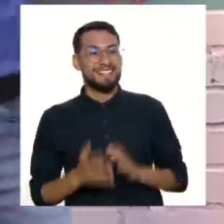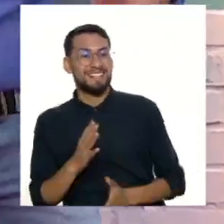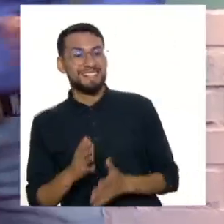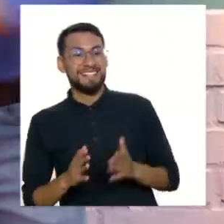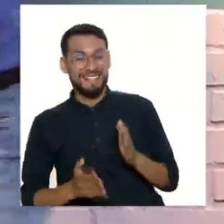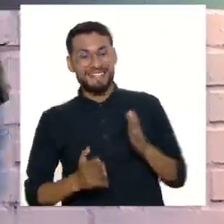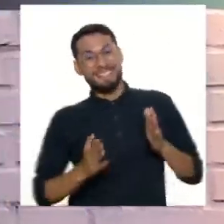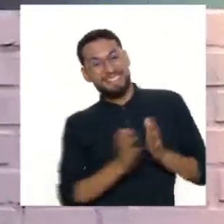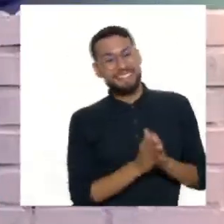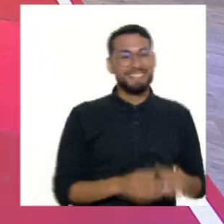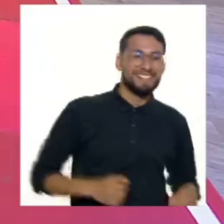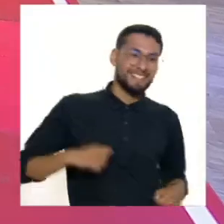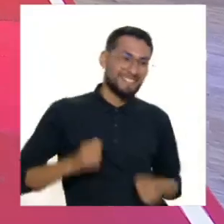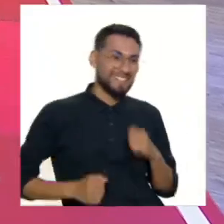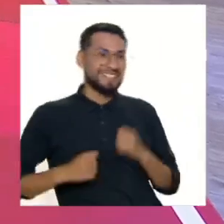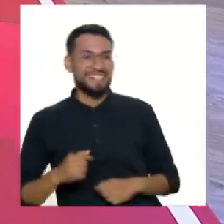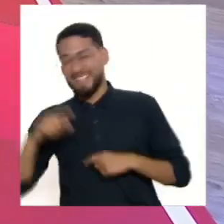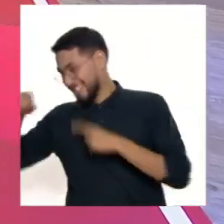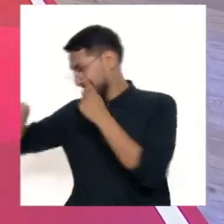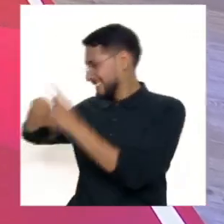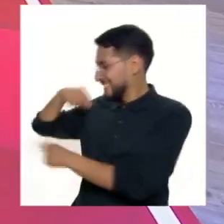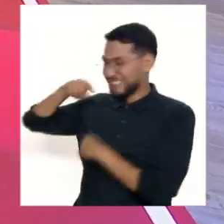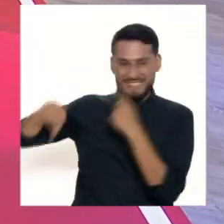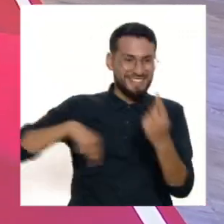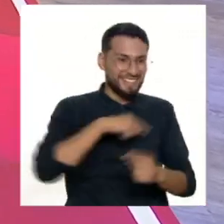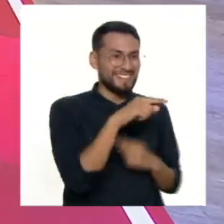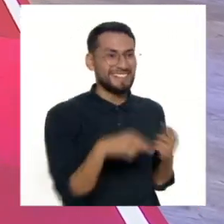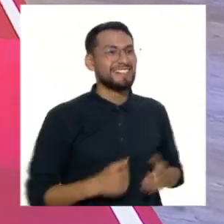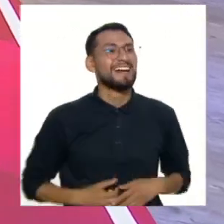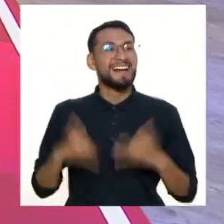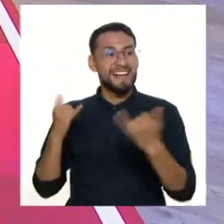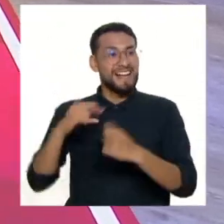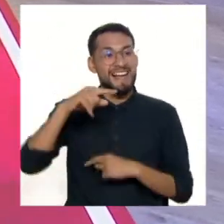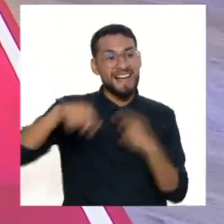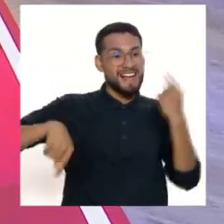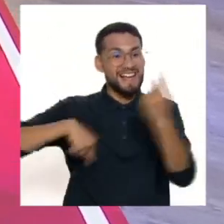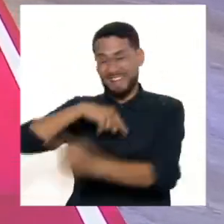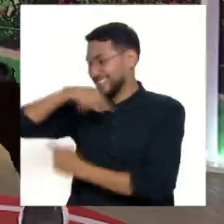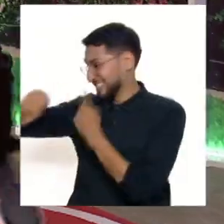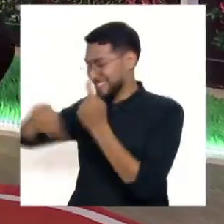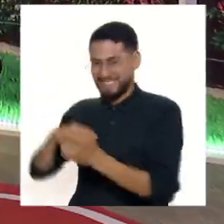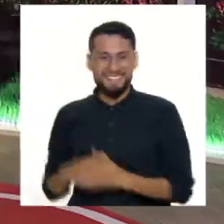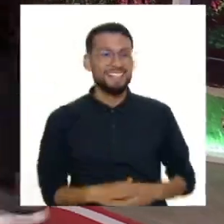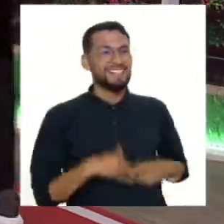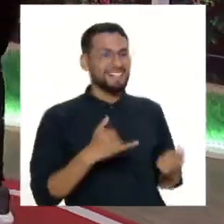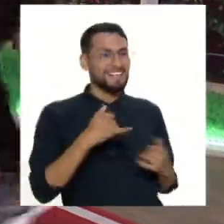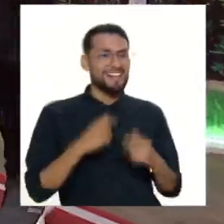Y seguimos volteando. A ver, le damos una vueltita ahí. Ahí está, vueltita.